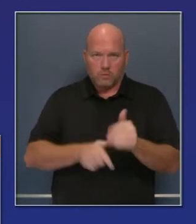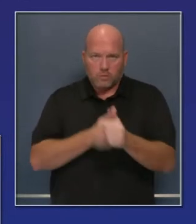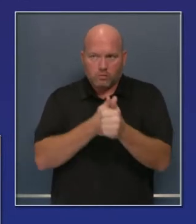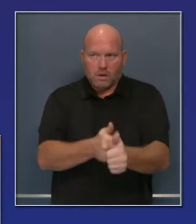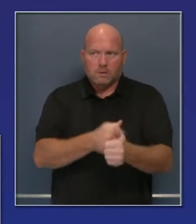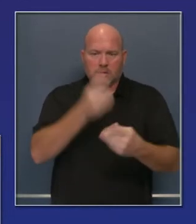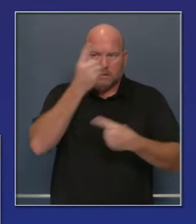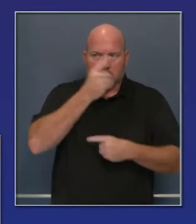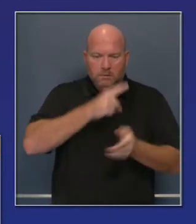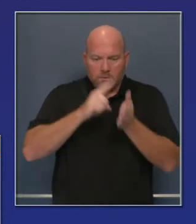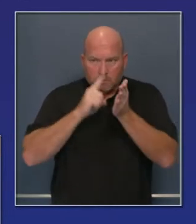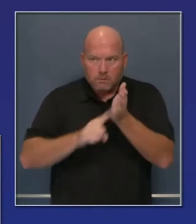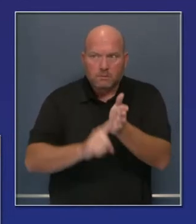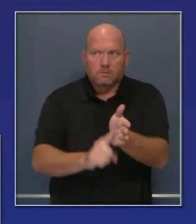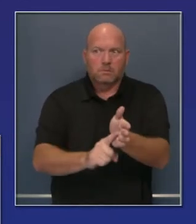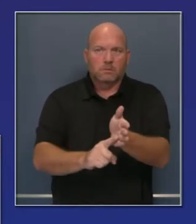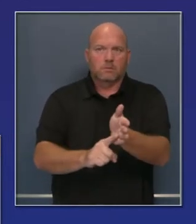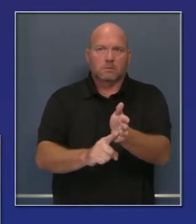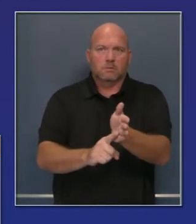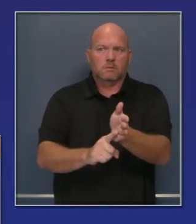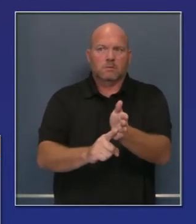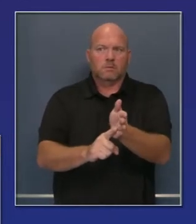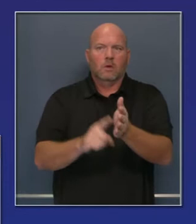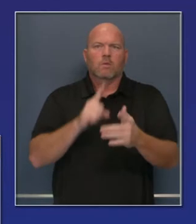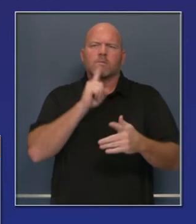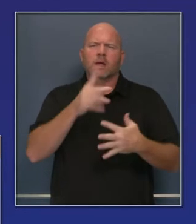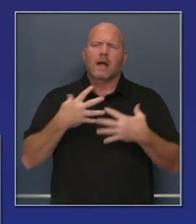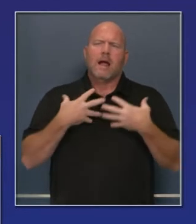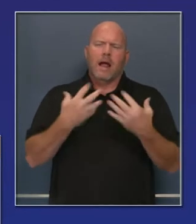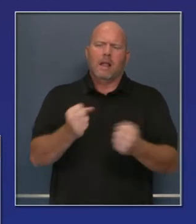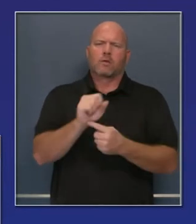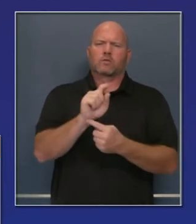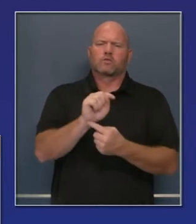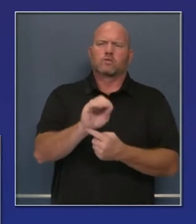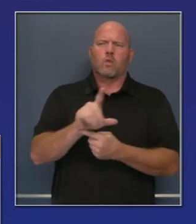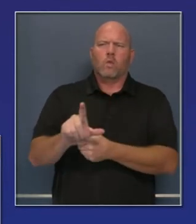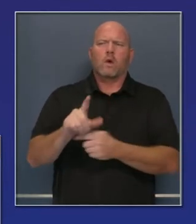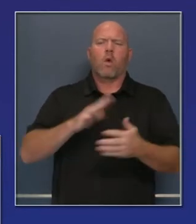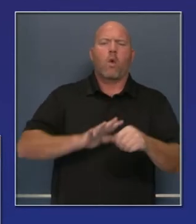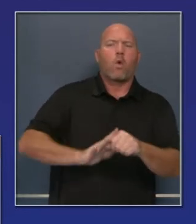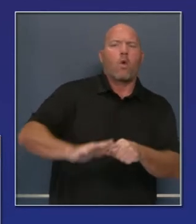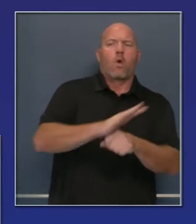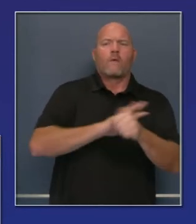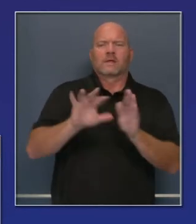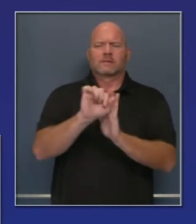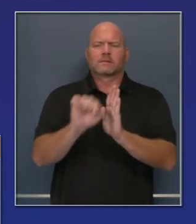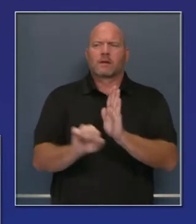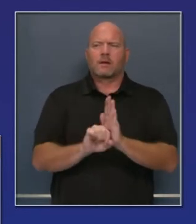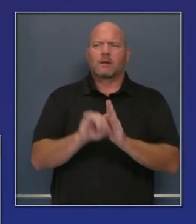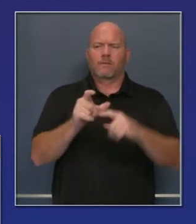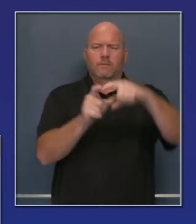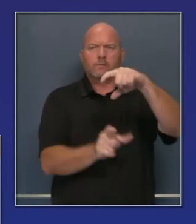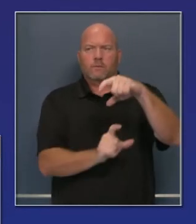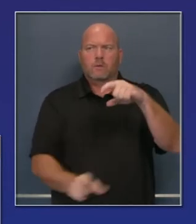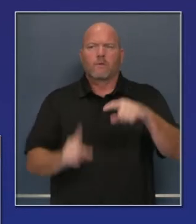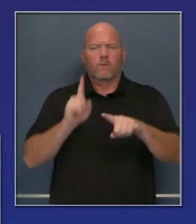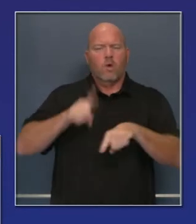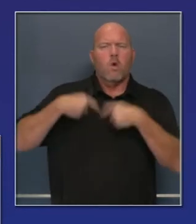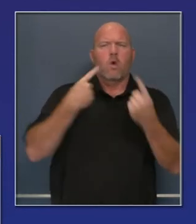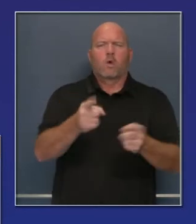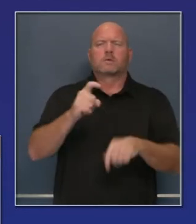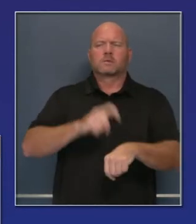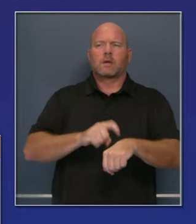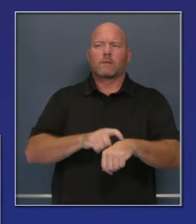enfermedades es una ciencia probada, es real. Las jurisdicciones de salubridad a lo ancho del estado llevan mucho tiempo